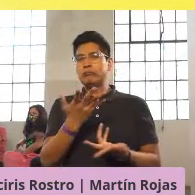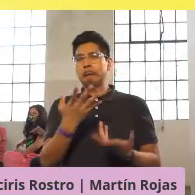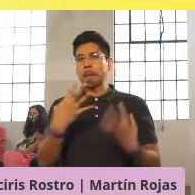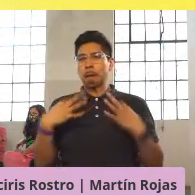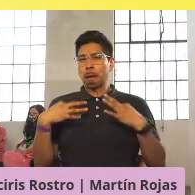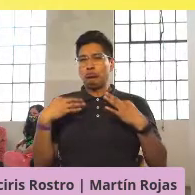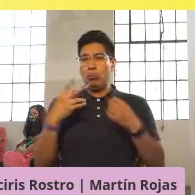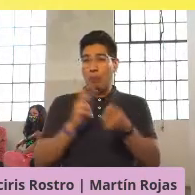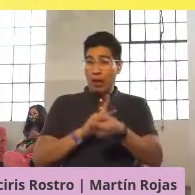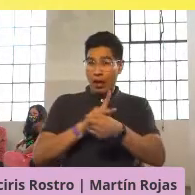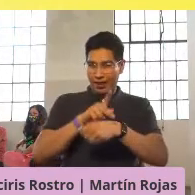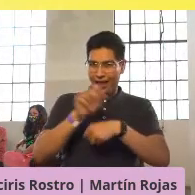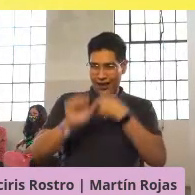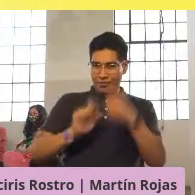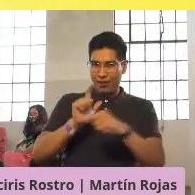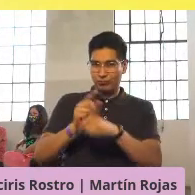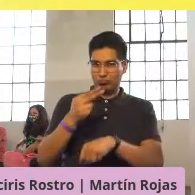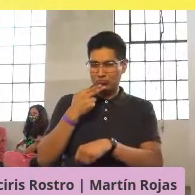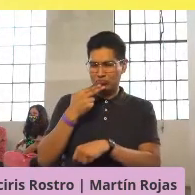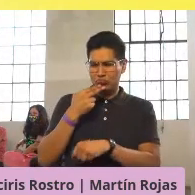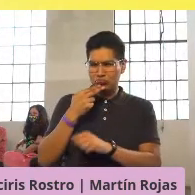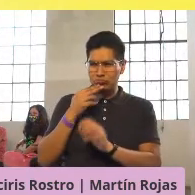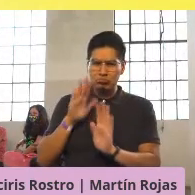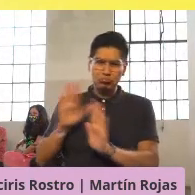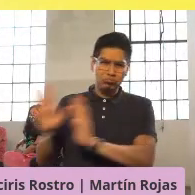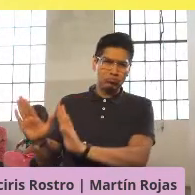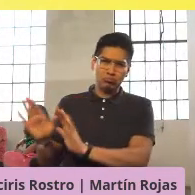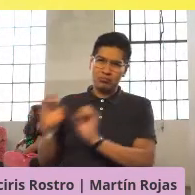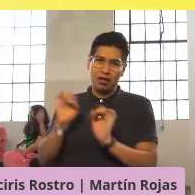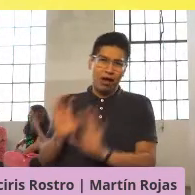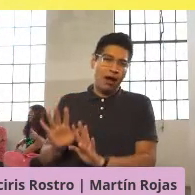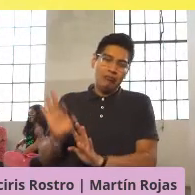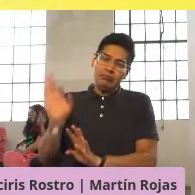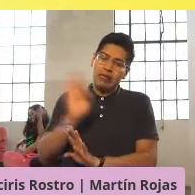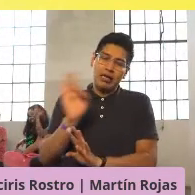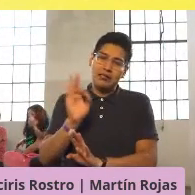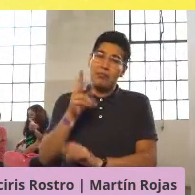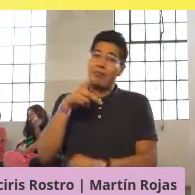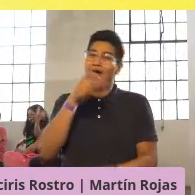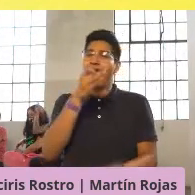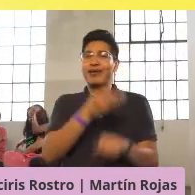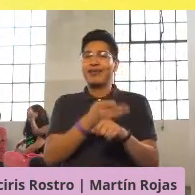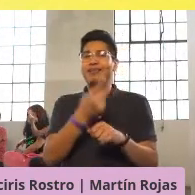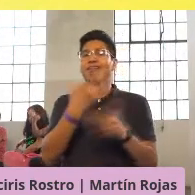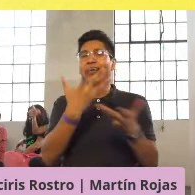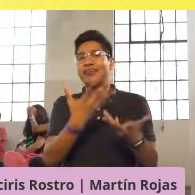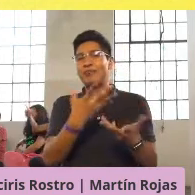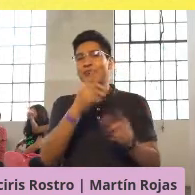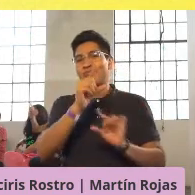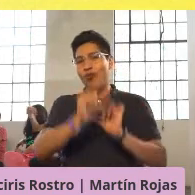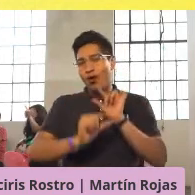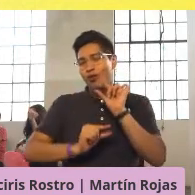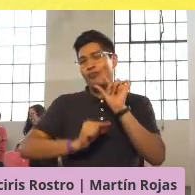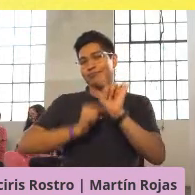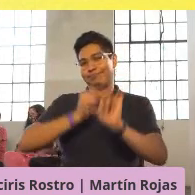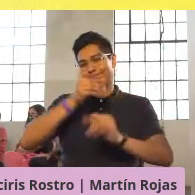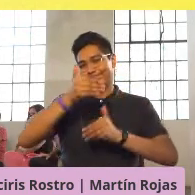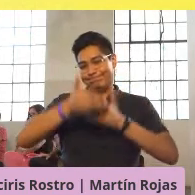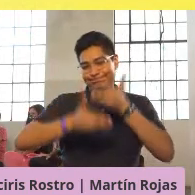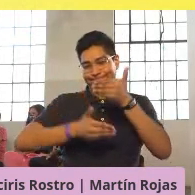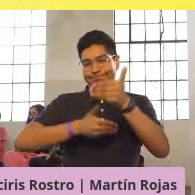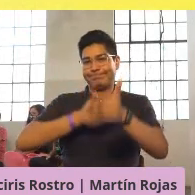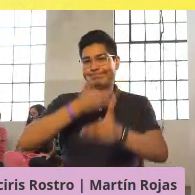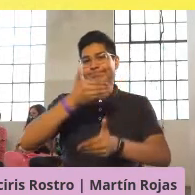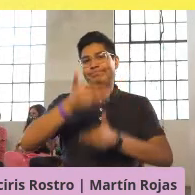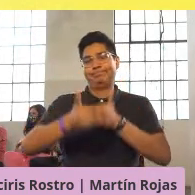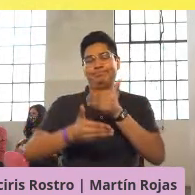por lo pronto empezamos con desafanarnos de nuestras relaciones tóxicas, ¿no? Entonces es un pasito, un pasito, un pasito, un pasito,